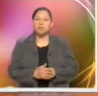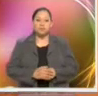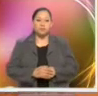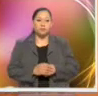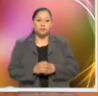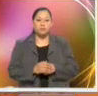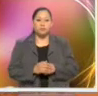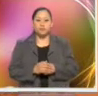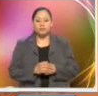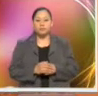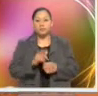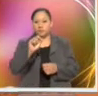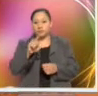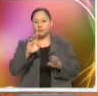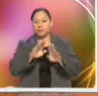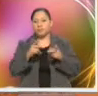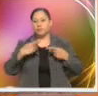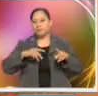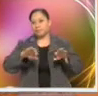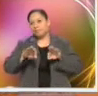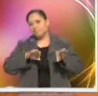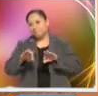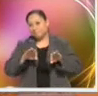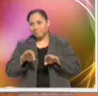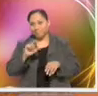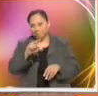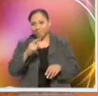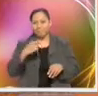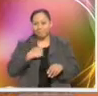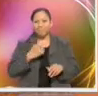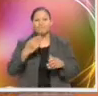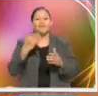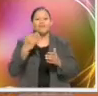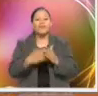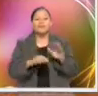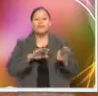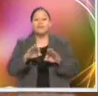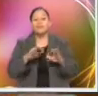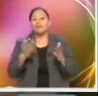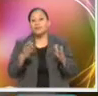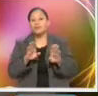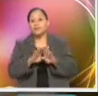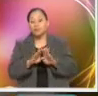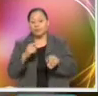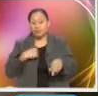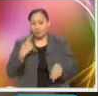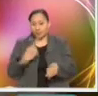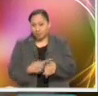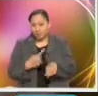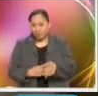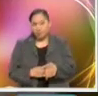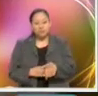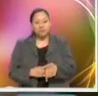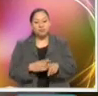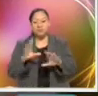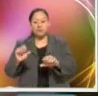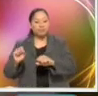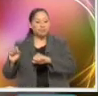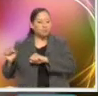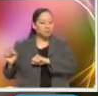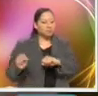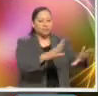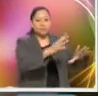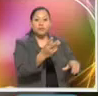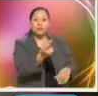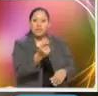así como con sus peones. Si uno llegaba a faltar a sus labores, aunque fuera porque estaba enfermo, lo aventaba a una jauría